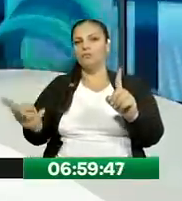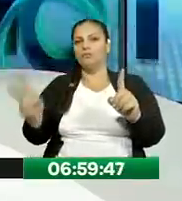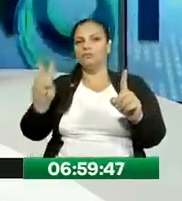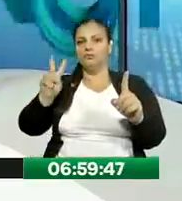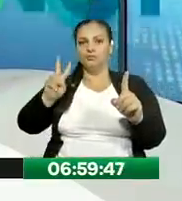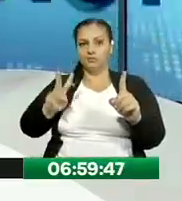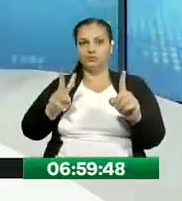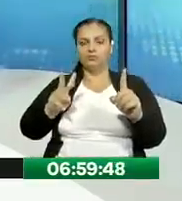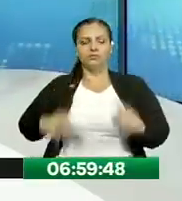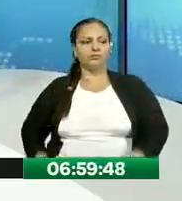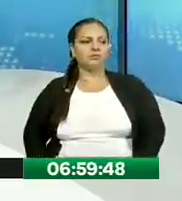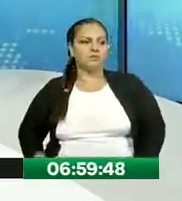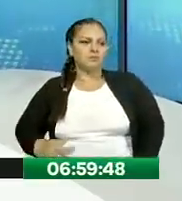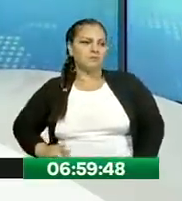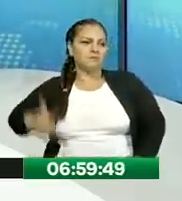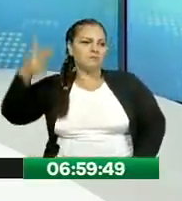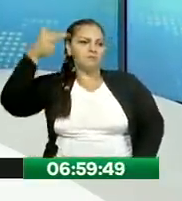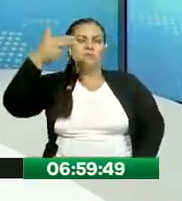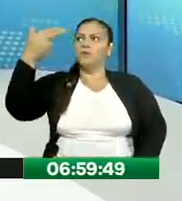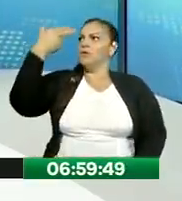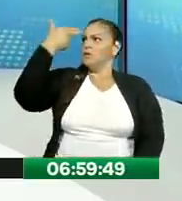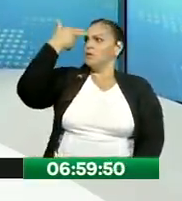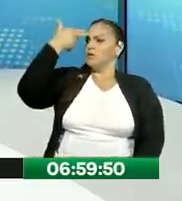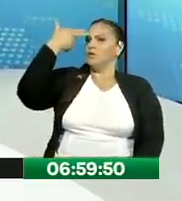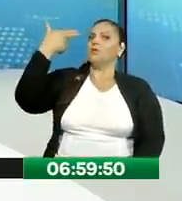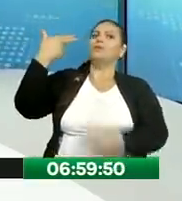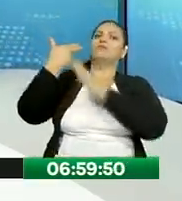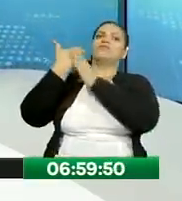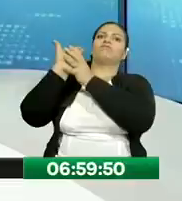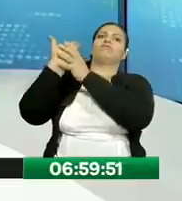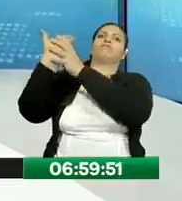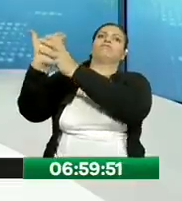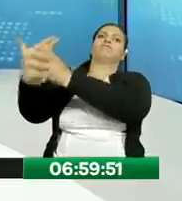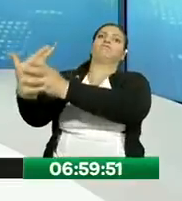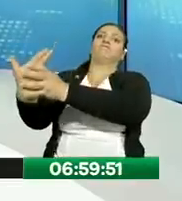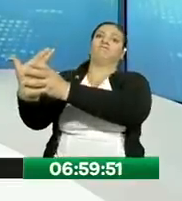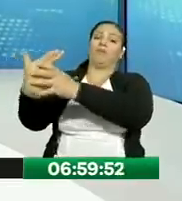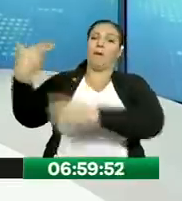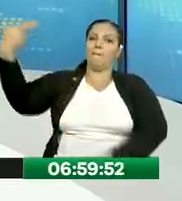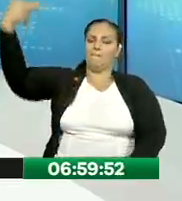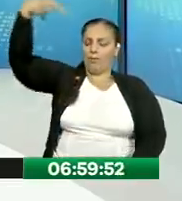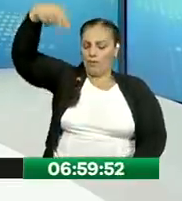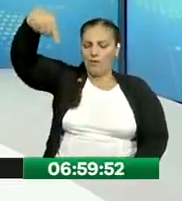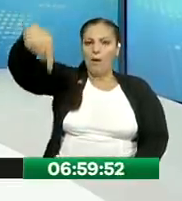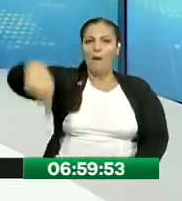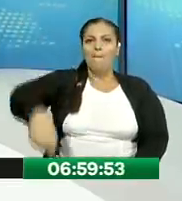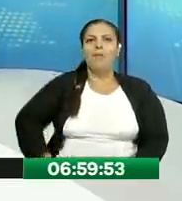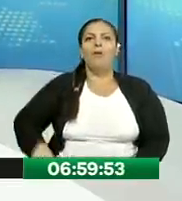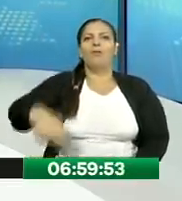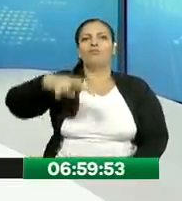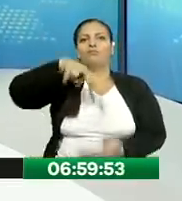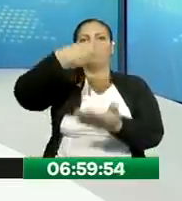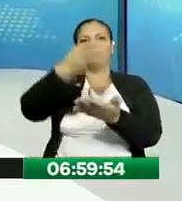que le robaron. El hecho ocurrió cuando la ciudadana llegaba a su domicilio tras volver del exterior. Veamos la